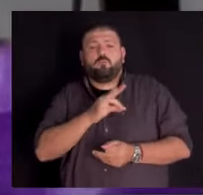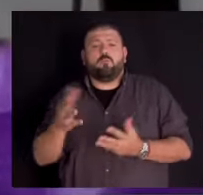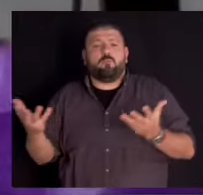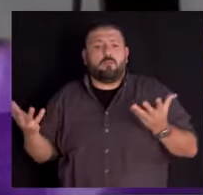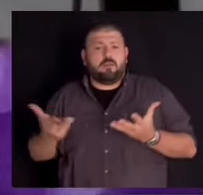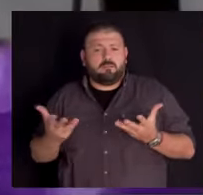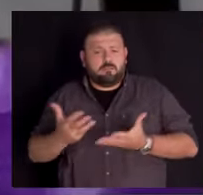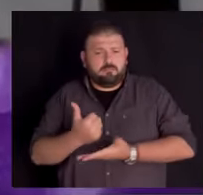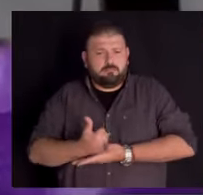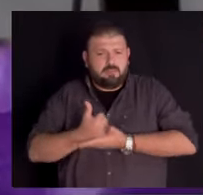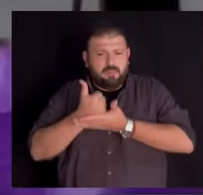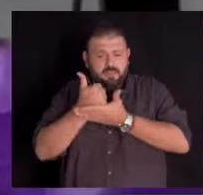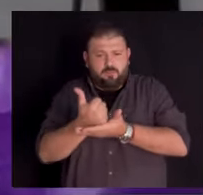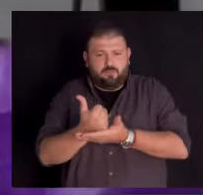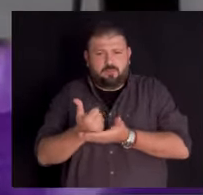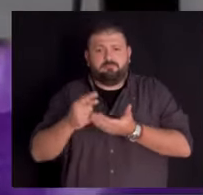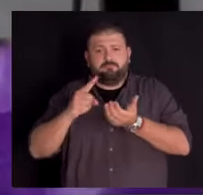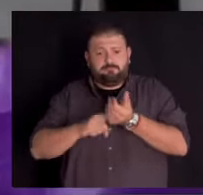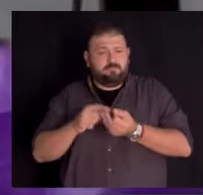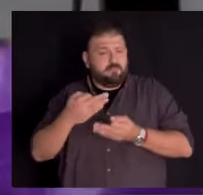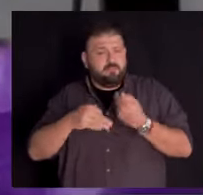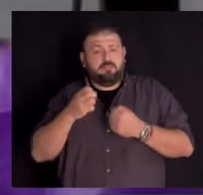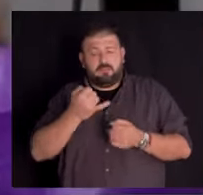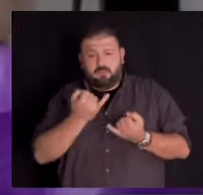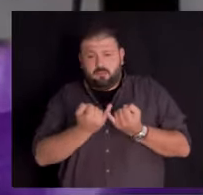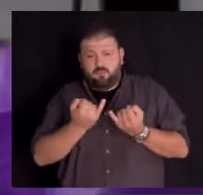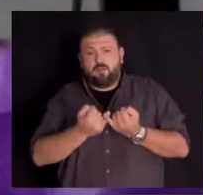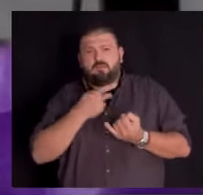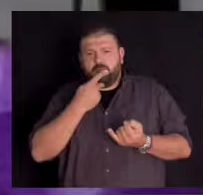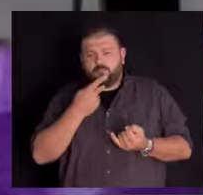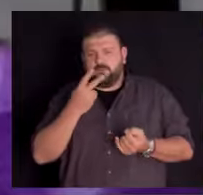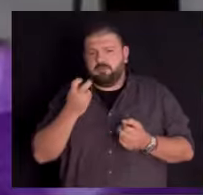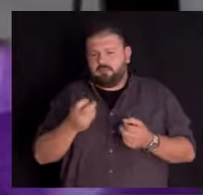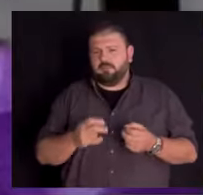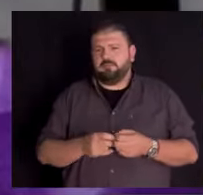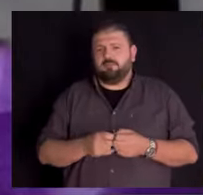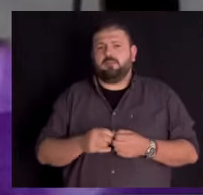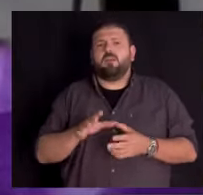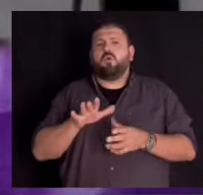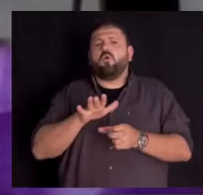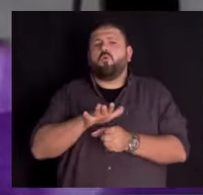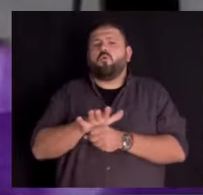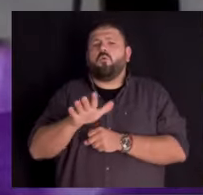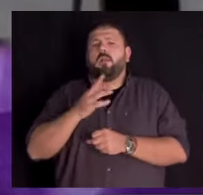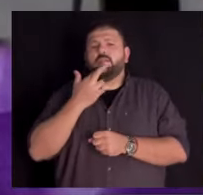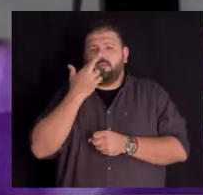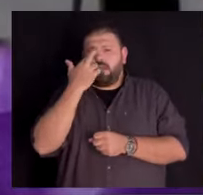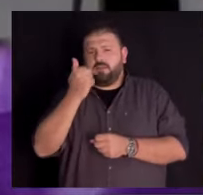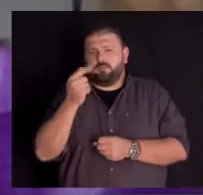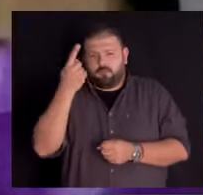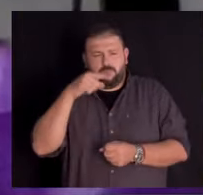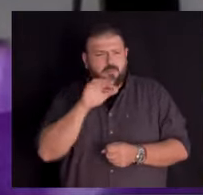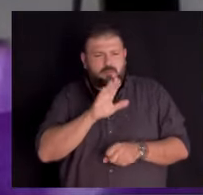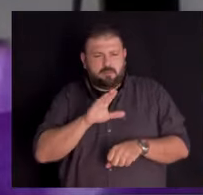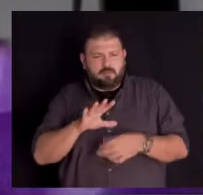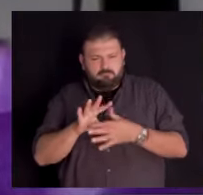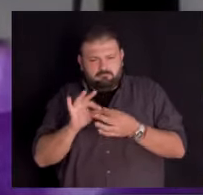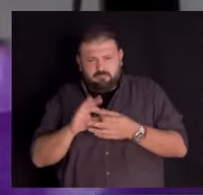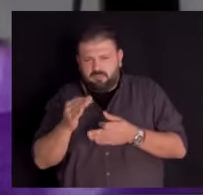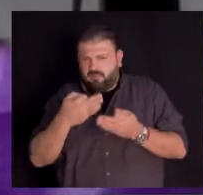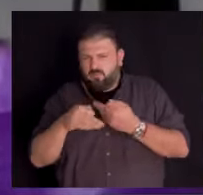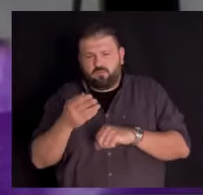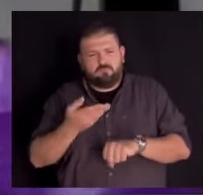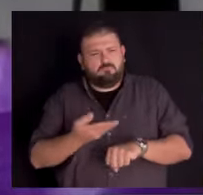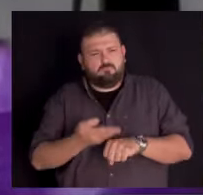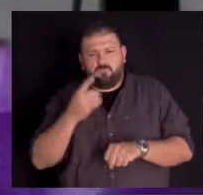sistema inmune. Y hoy vamos a hablar también de este otro sistema. ¿Cuál es la razón? Muy sencilla, porque estos